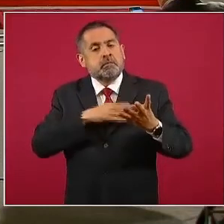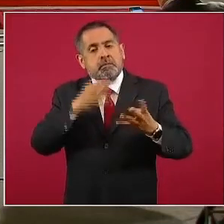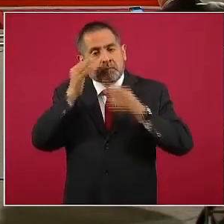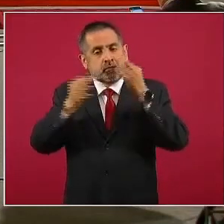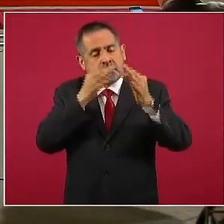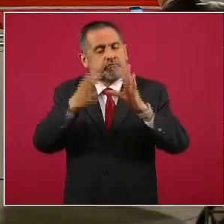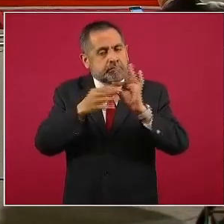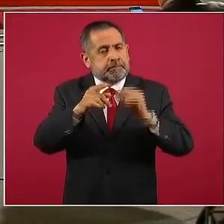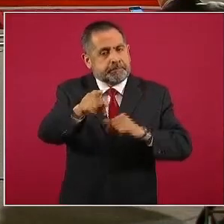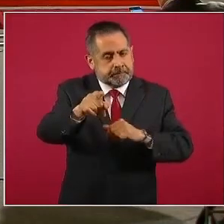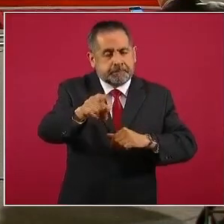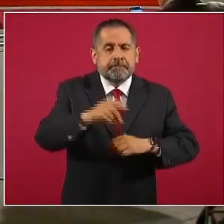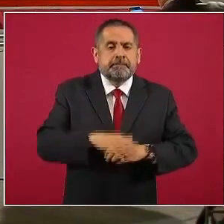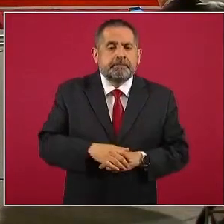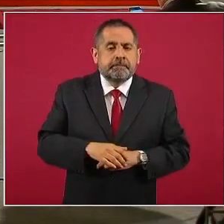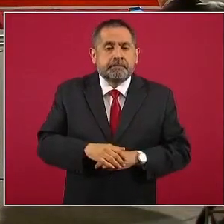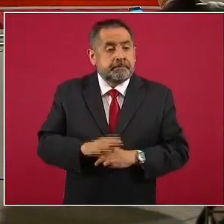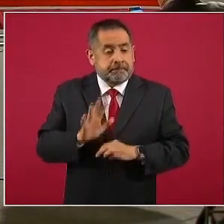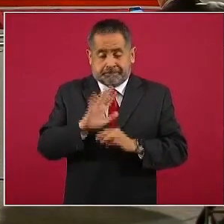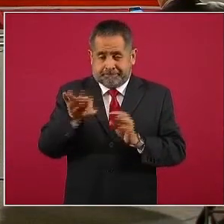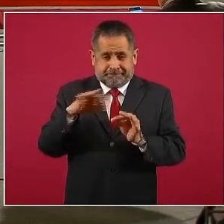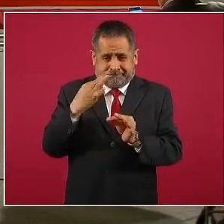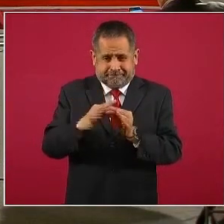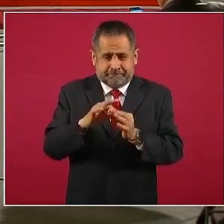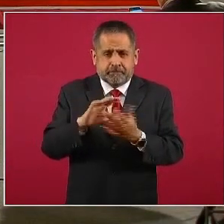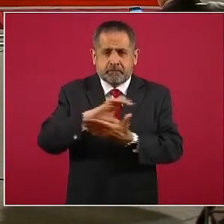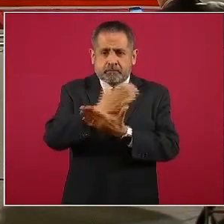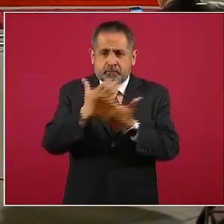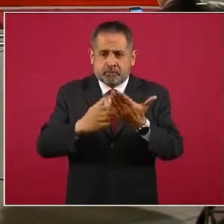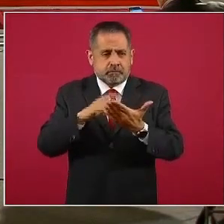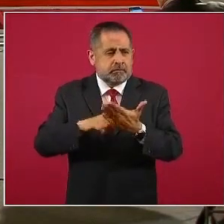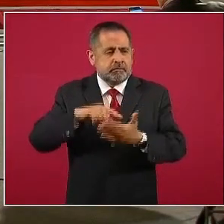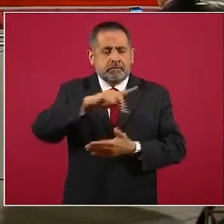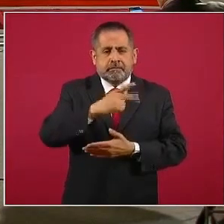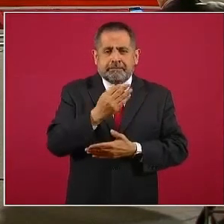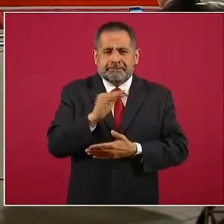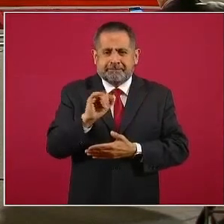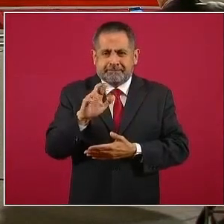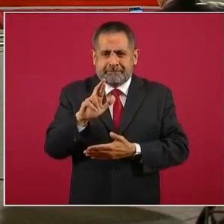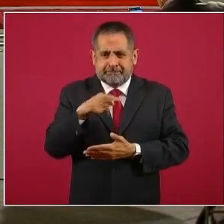es que ya tenemos la versión final del contrato de Pfizer, se